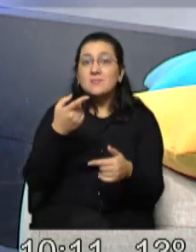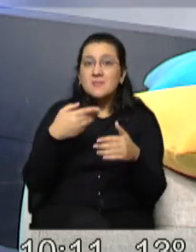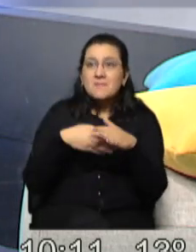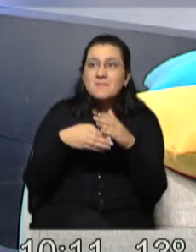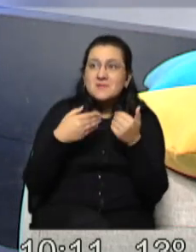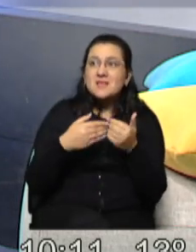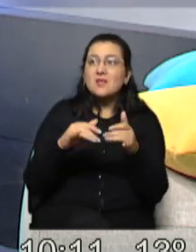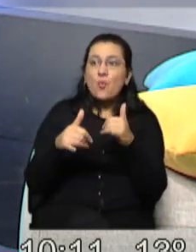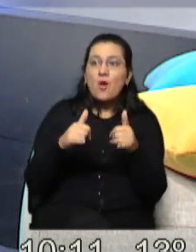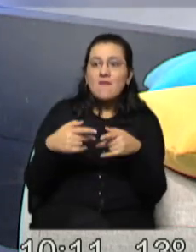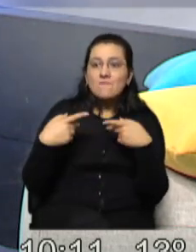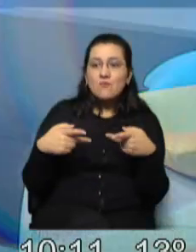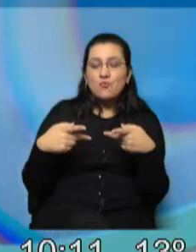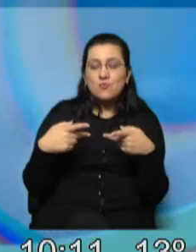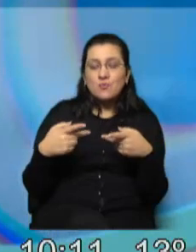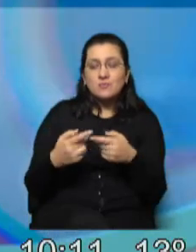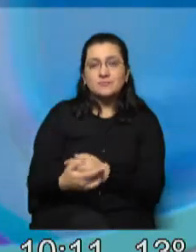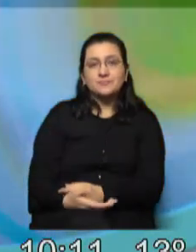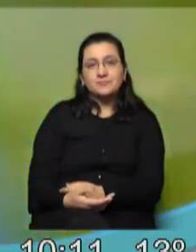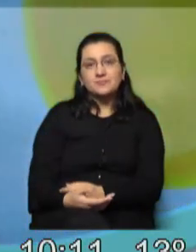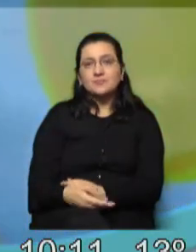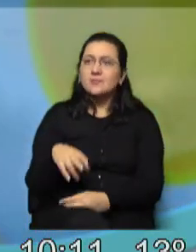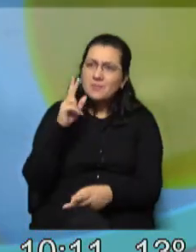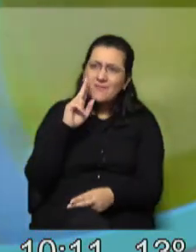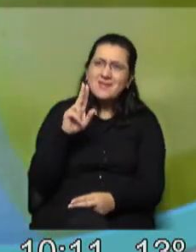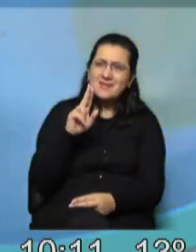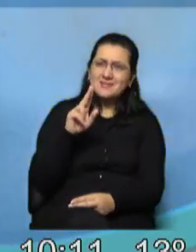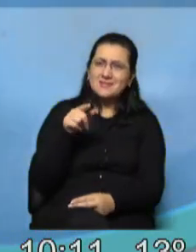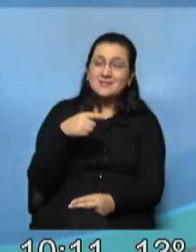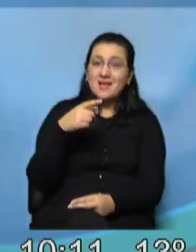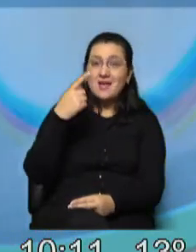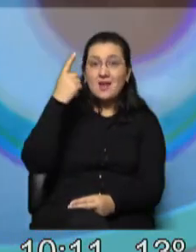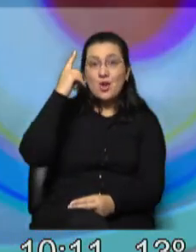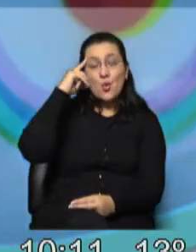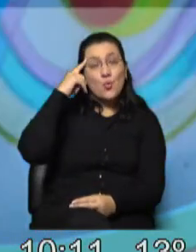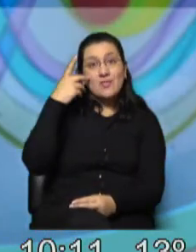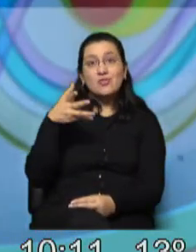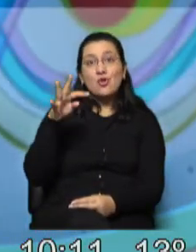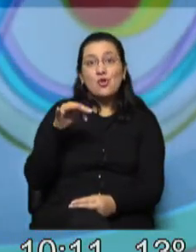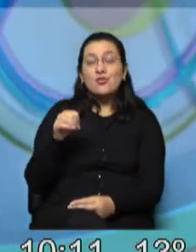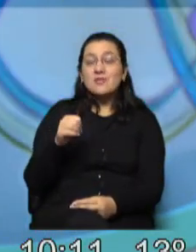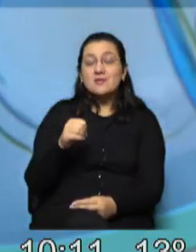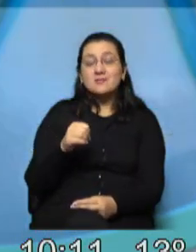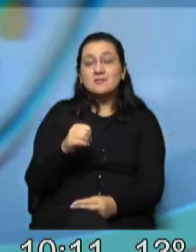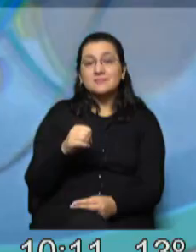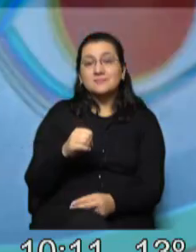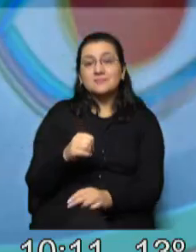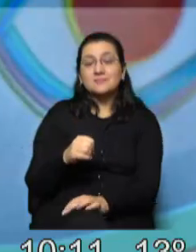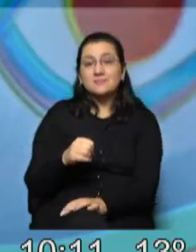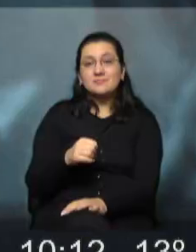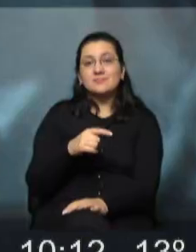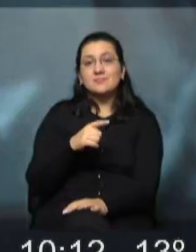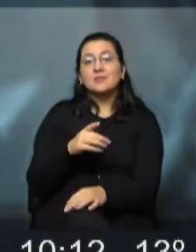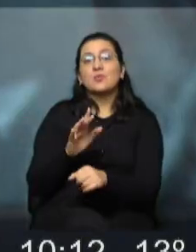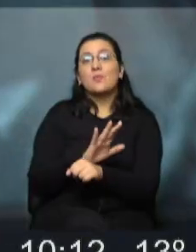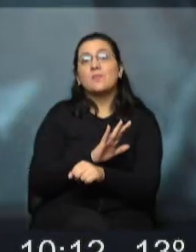el encontrarte con esos personajes que después uno veía esa locura cotidiana, la veía también en tus personajes de la